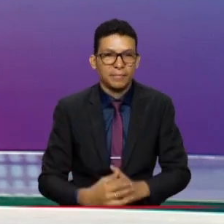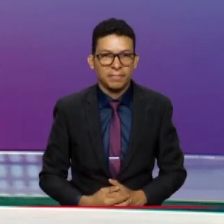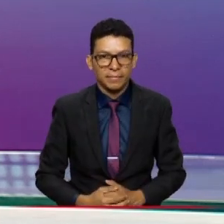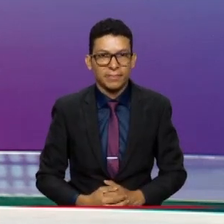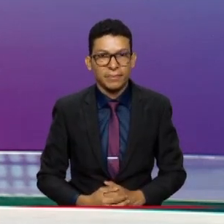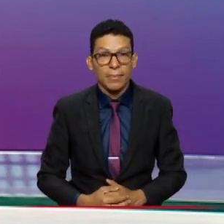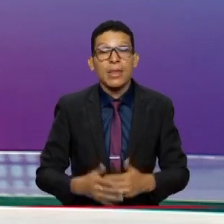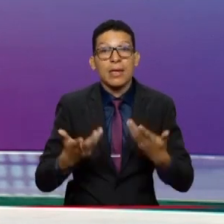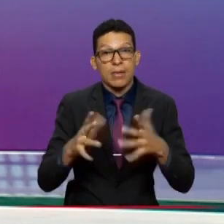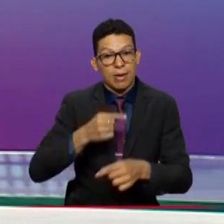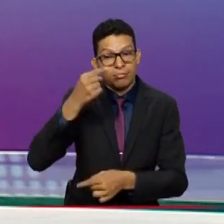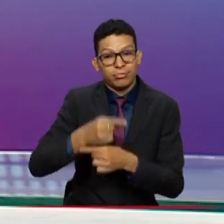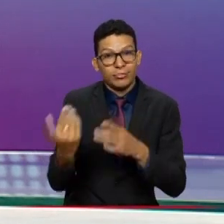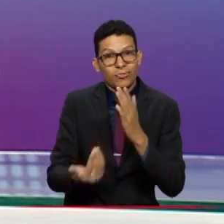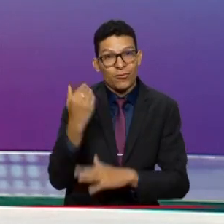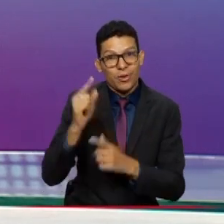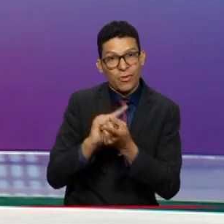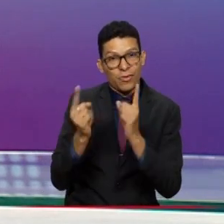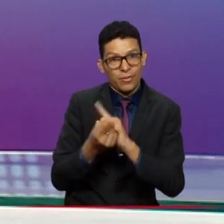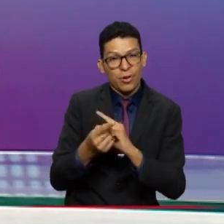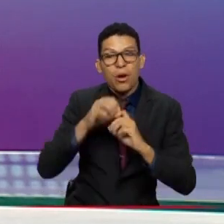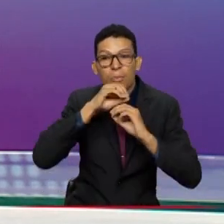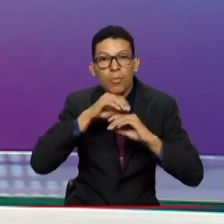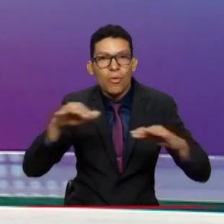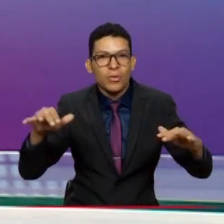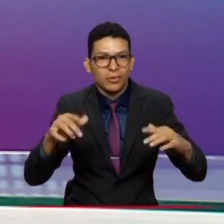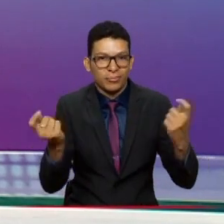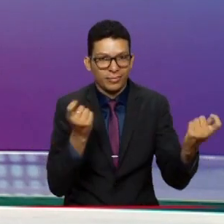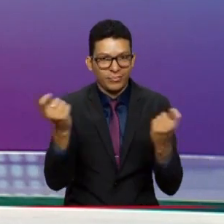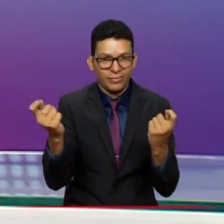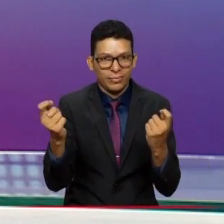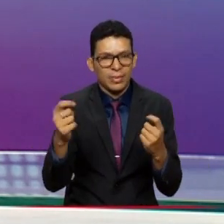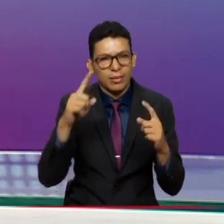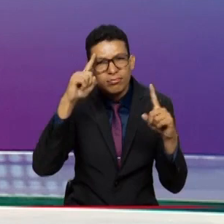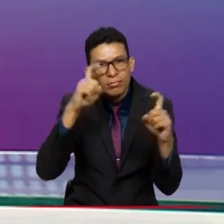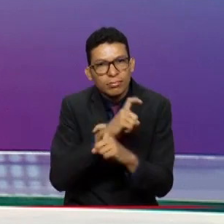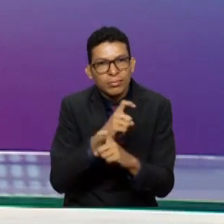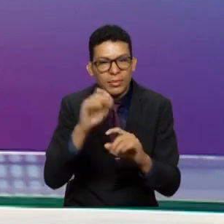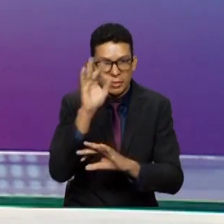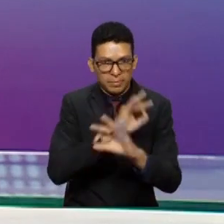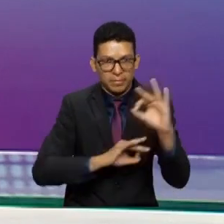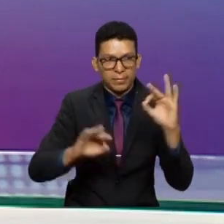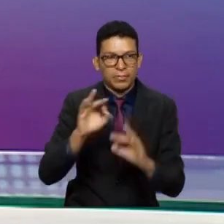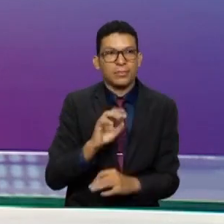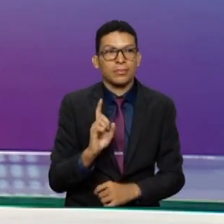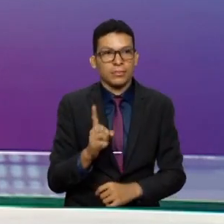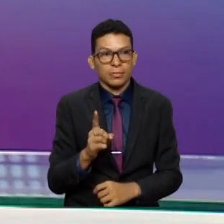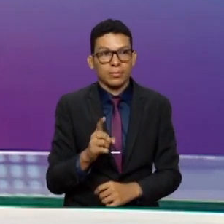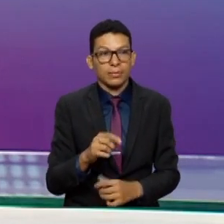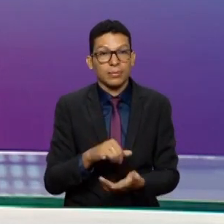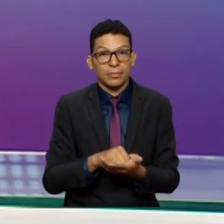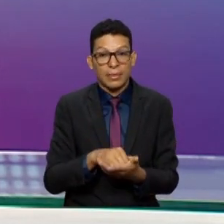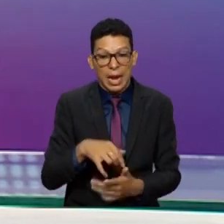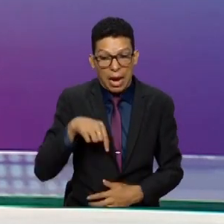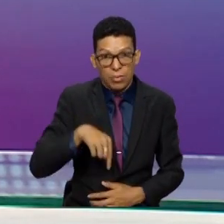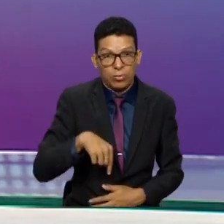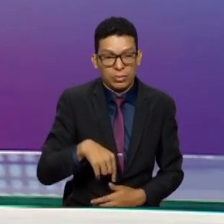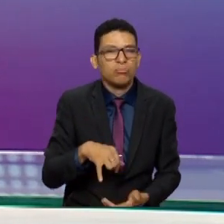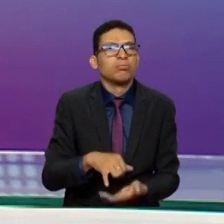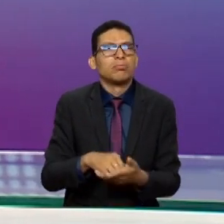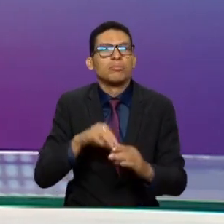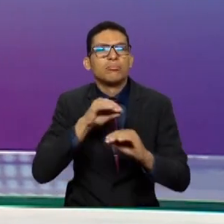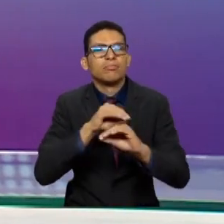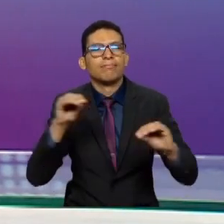Y se cumplió en Cali un nuevo encuentro de dominio público, el espacio de reflexión del Canal Regional Telepacífico, que para esta ocasión se convocó